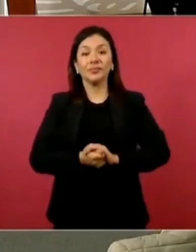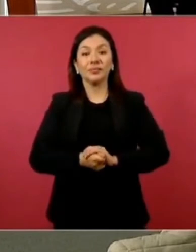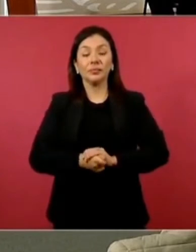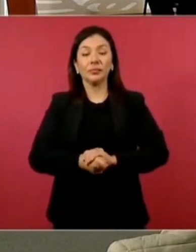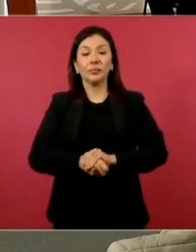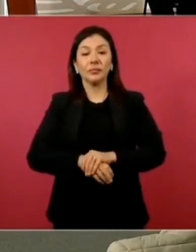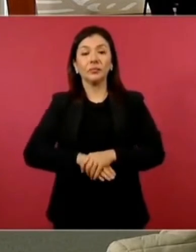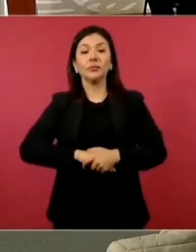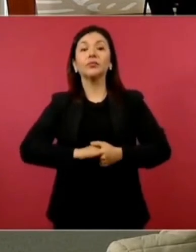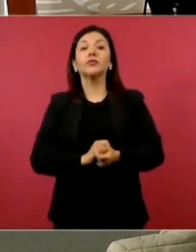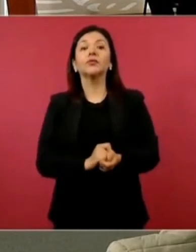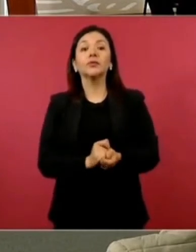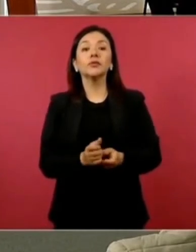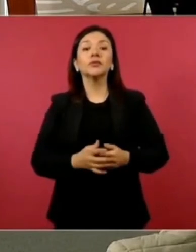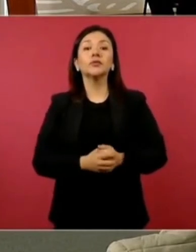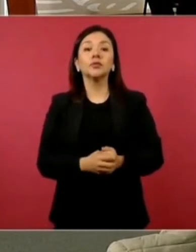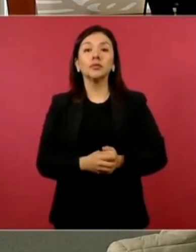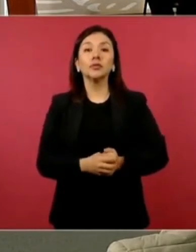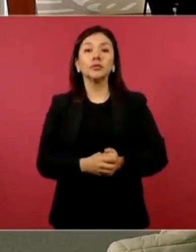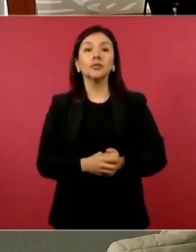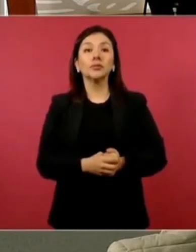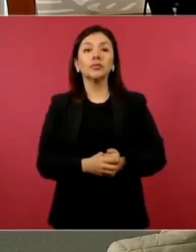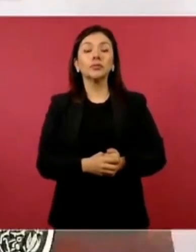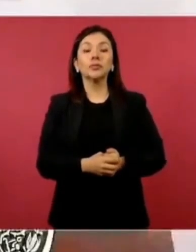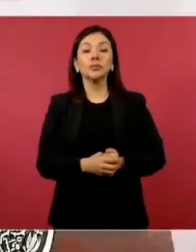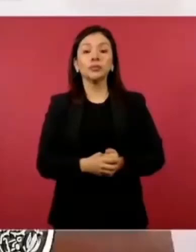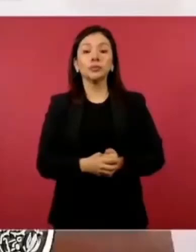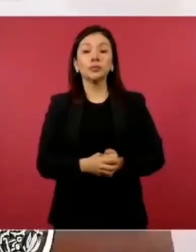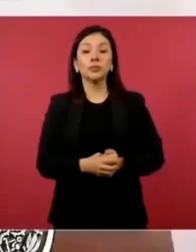yo creo que, pues sí, pero